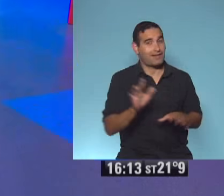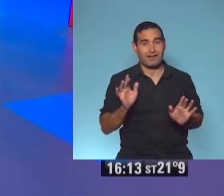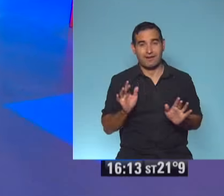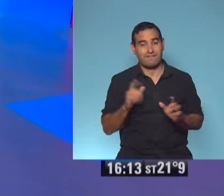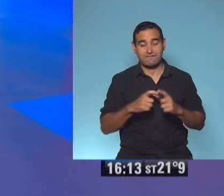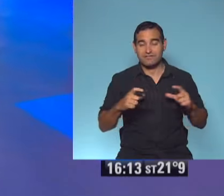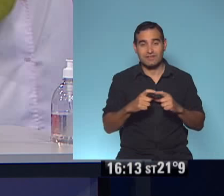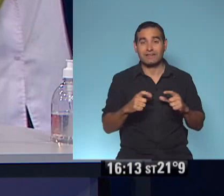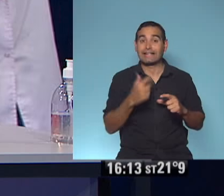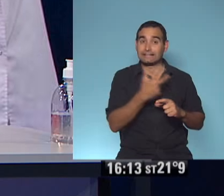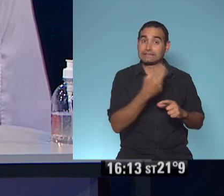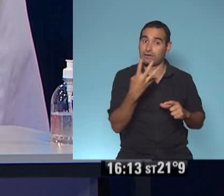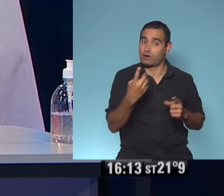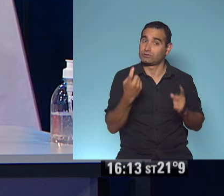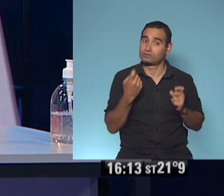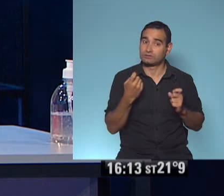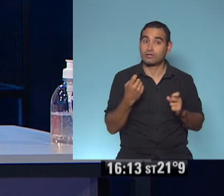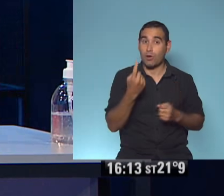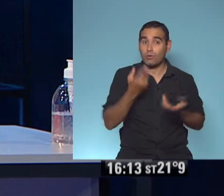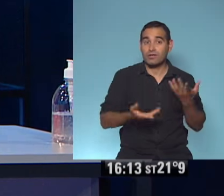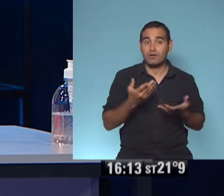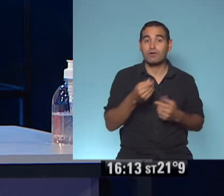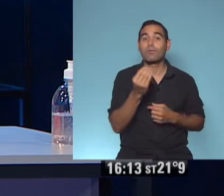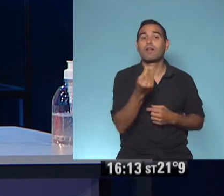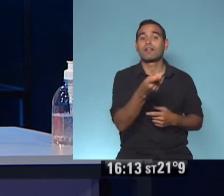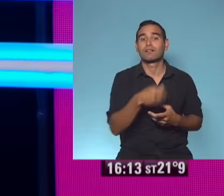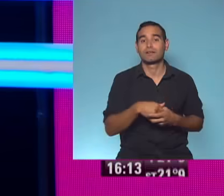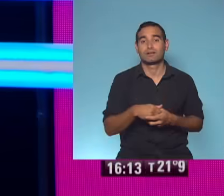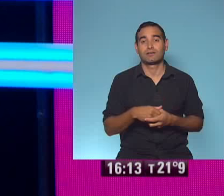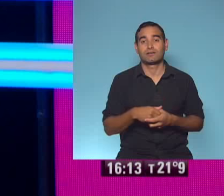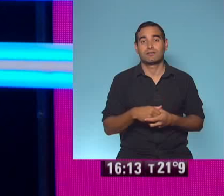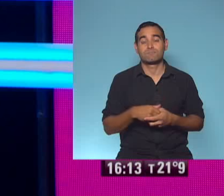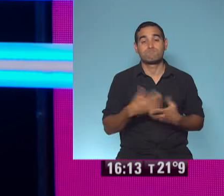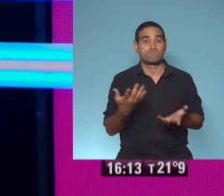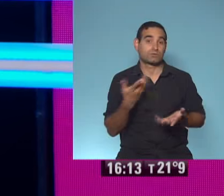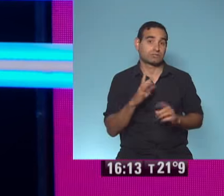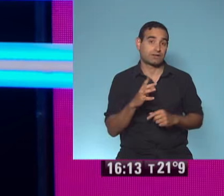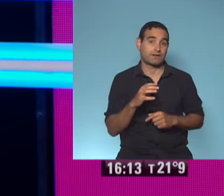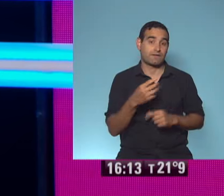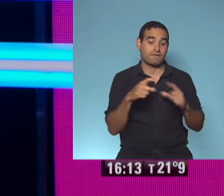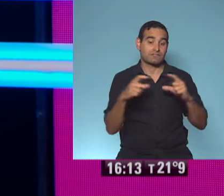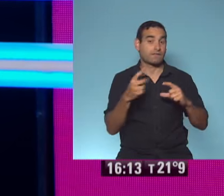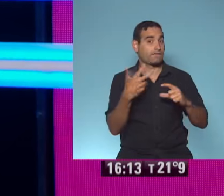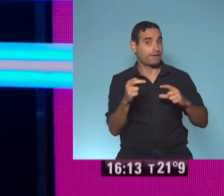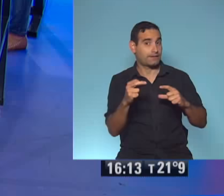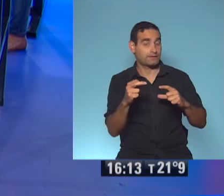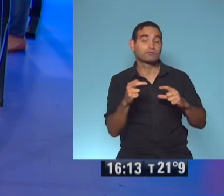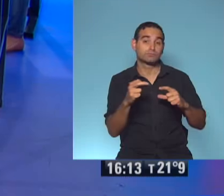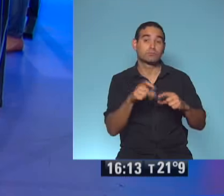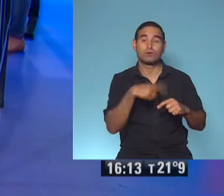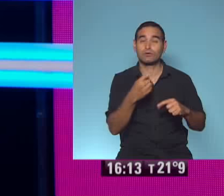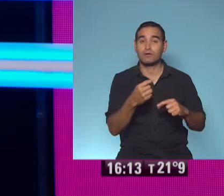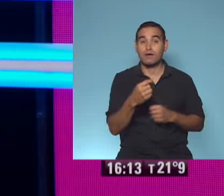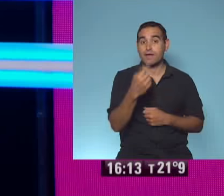el 34, ¿no? Sería el kilo, bien. ¿Cuál usarías? Y podría usar el de 20. Uh-huh. Bien. El